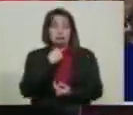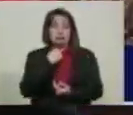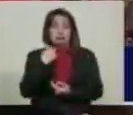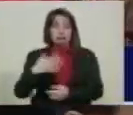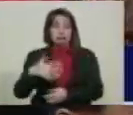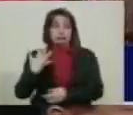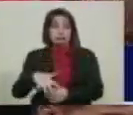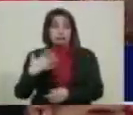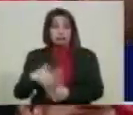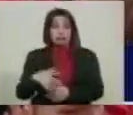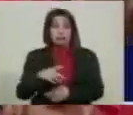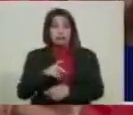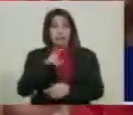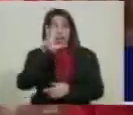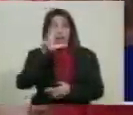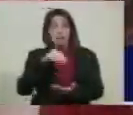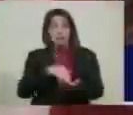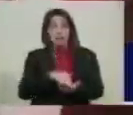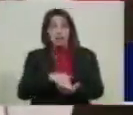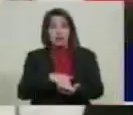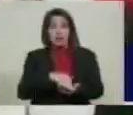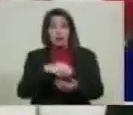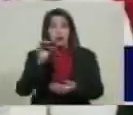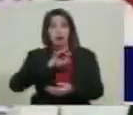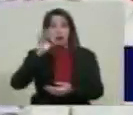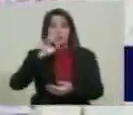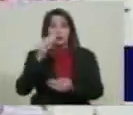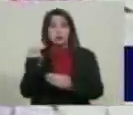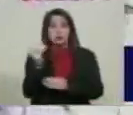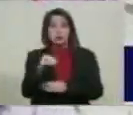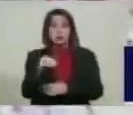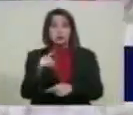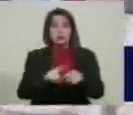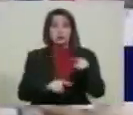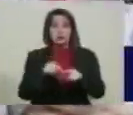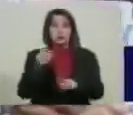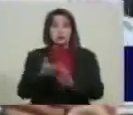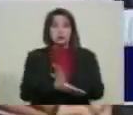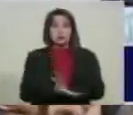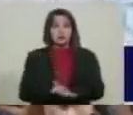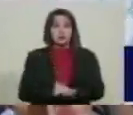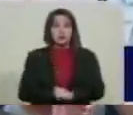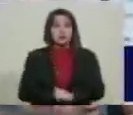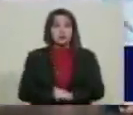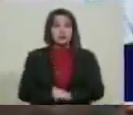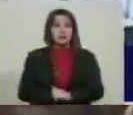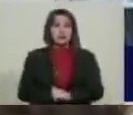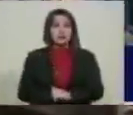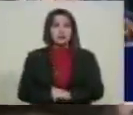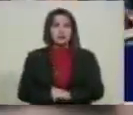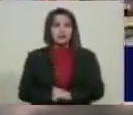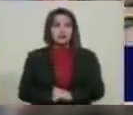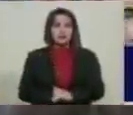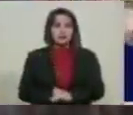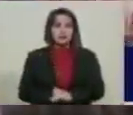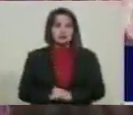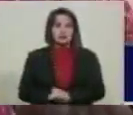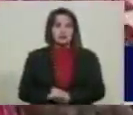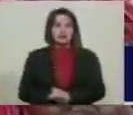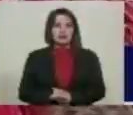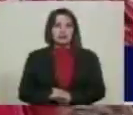del 2000-3000%, fue una campaña heroica, y fue heroico que